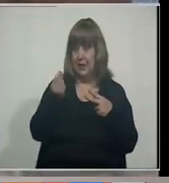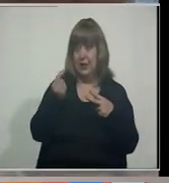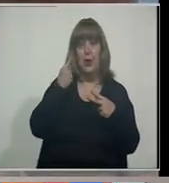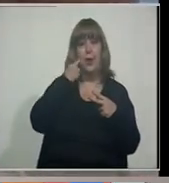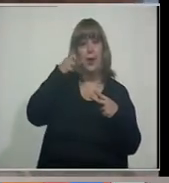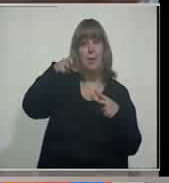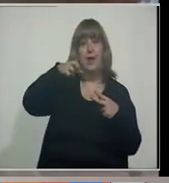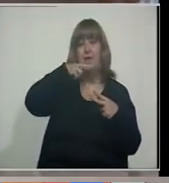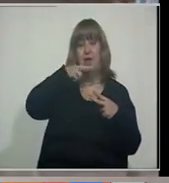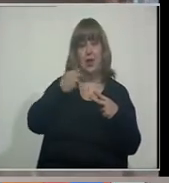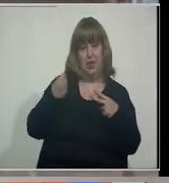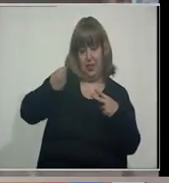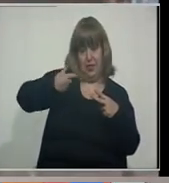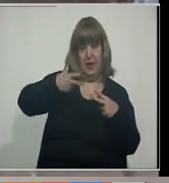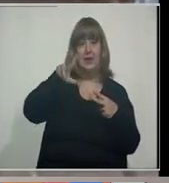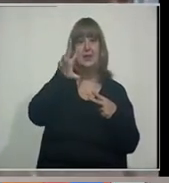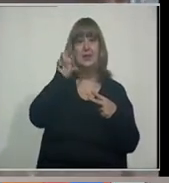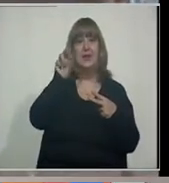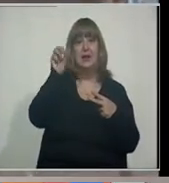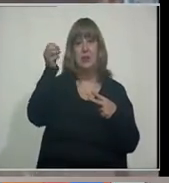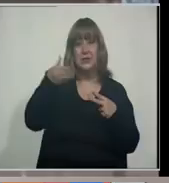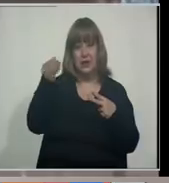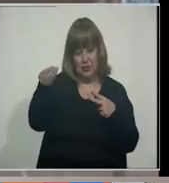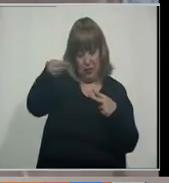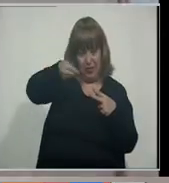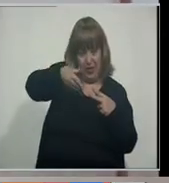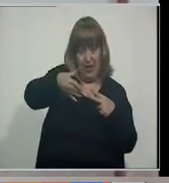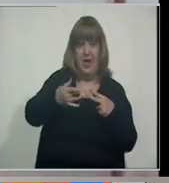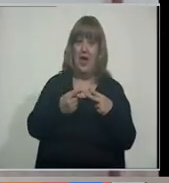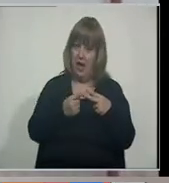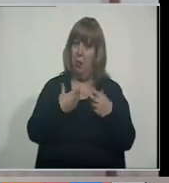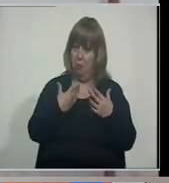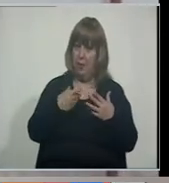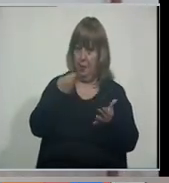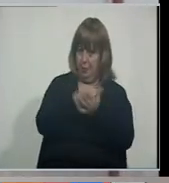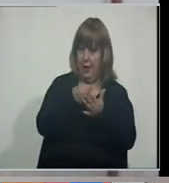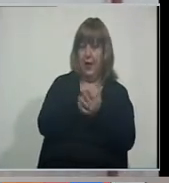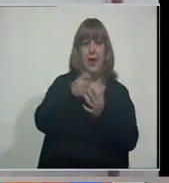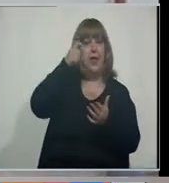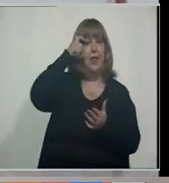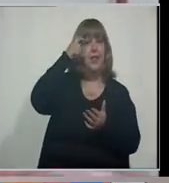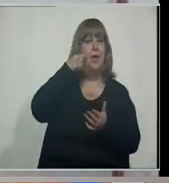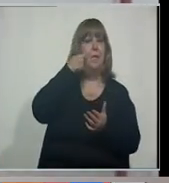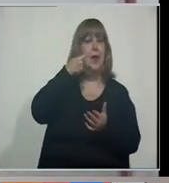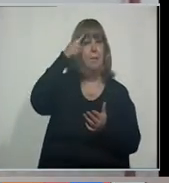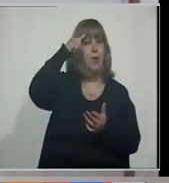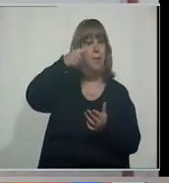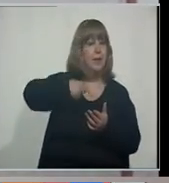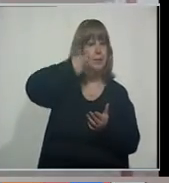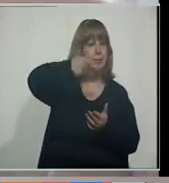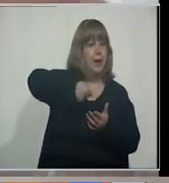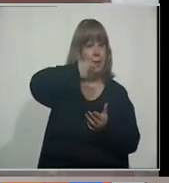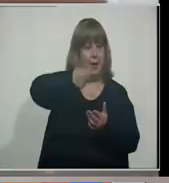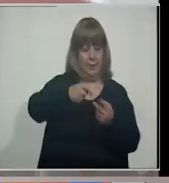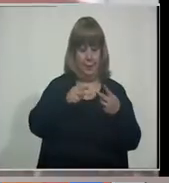financiar hasta un 30%, y son familias que pueden pagar una cuota de 10.000 pesos aproximadamente. En este caso, la variante 2 y